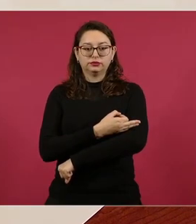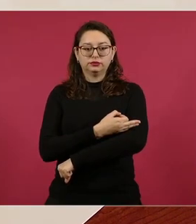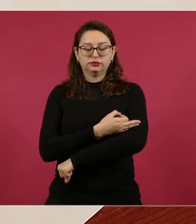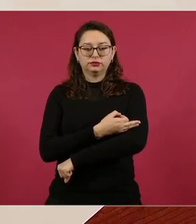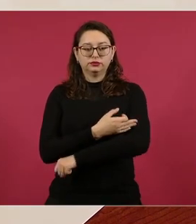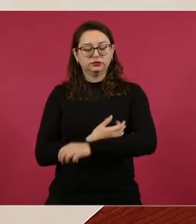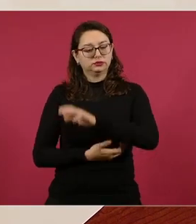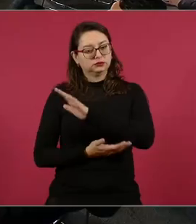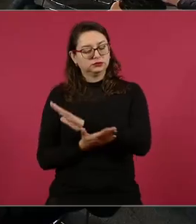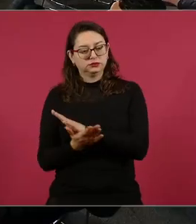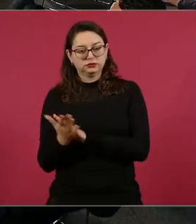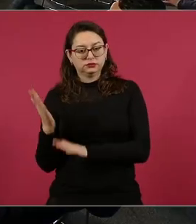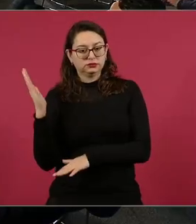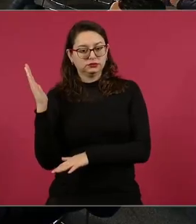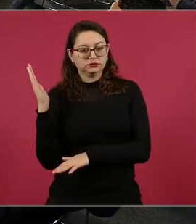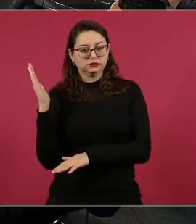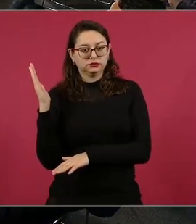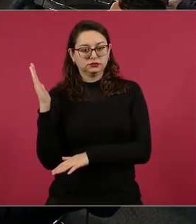a